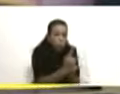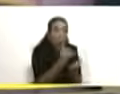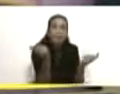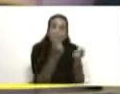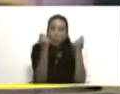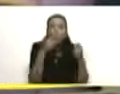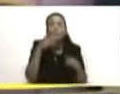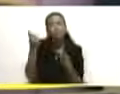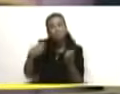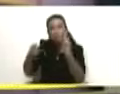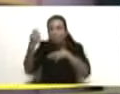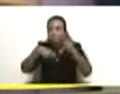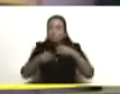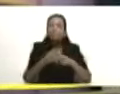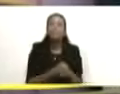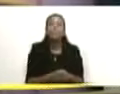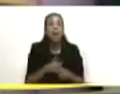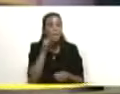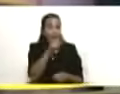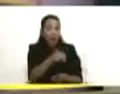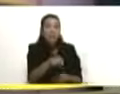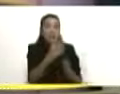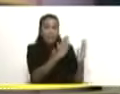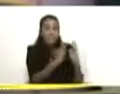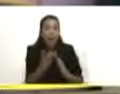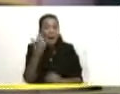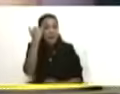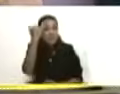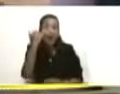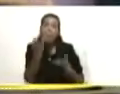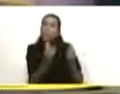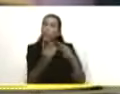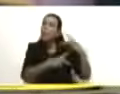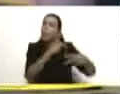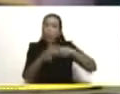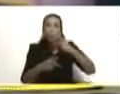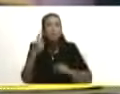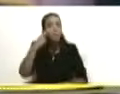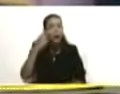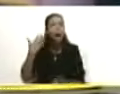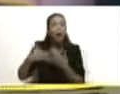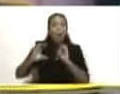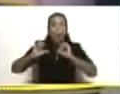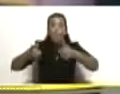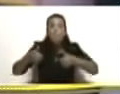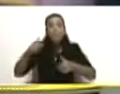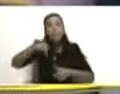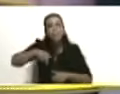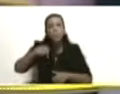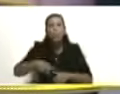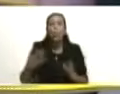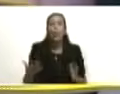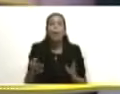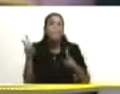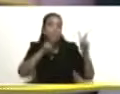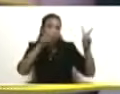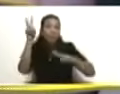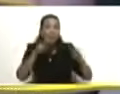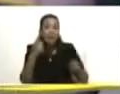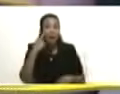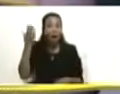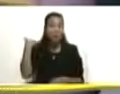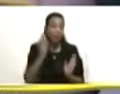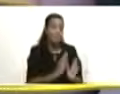promoviendo diferentes cultivos. Para esto, bueno, mucha producción, y es lo que veíamos también en el inicio de esta gran expoferia